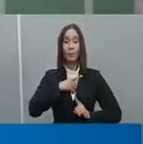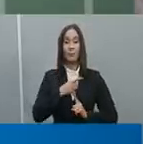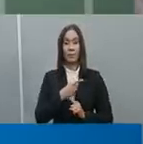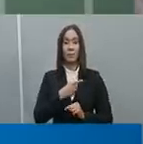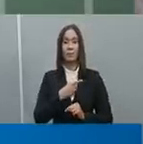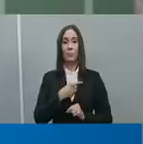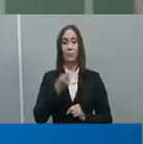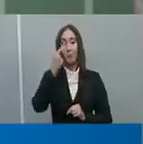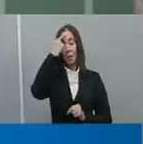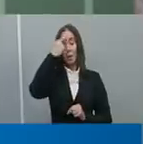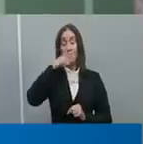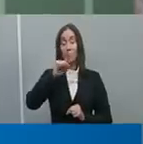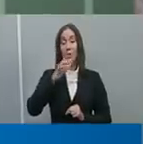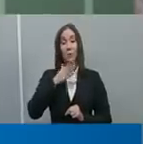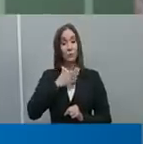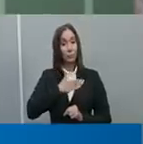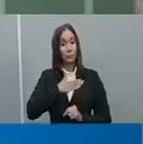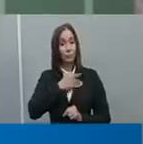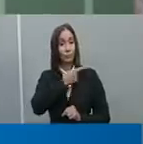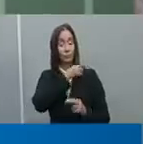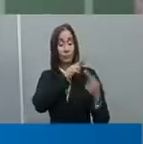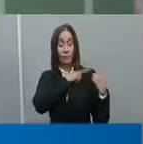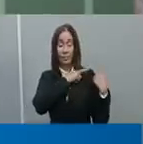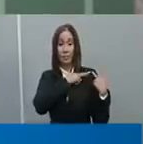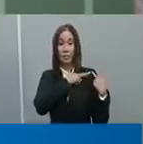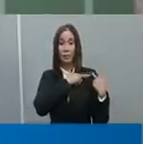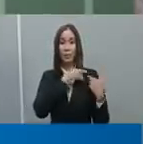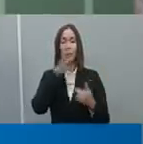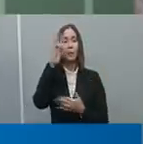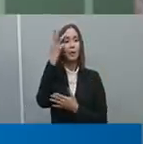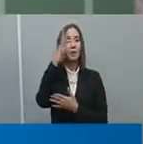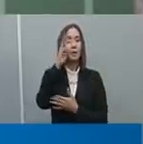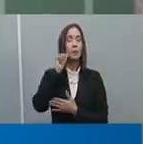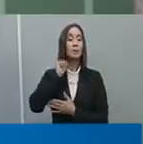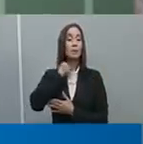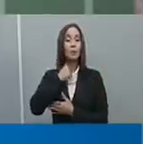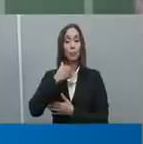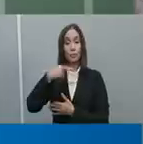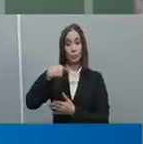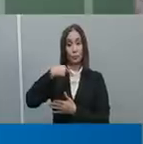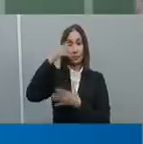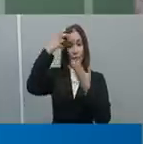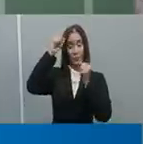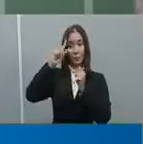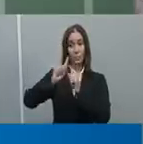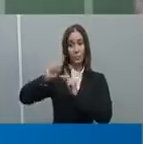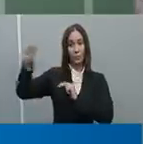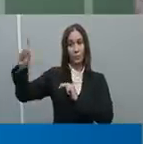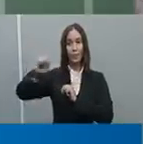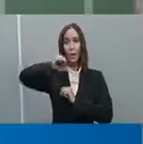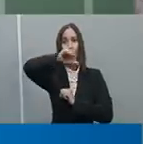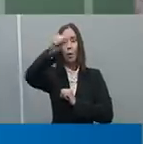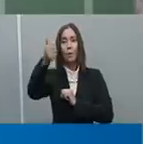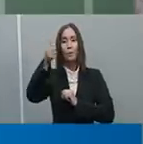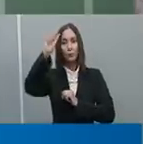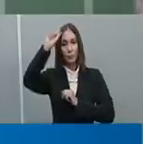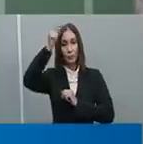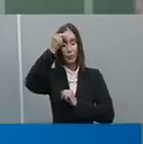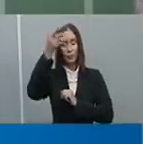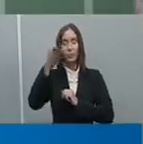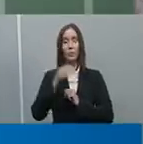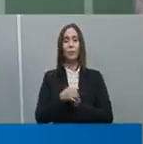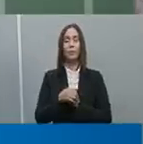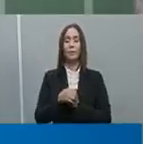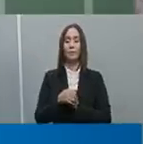de agosto en adelante, esa decisión corresponderá a las nuevas autoridades. Por nuestra parte,